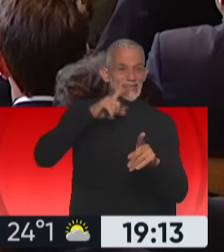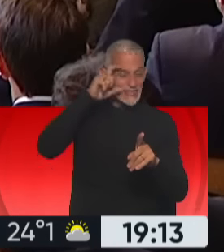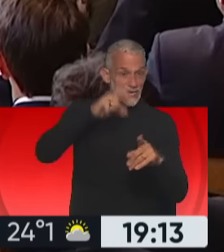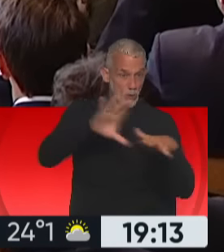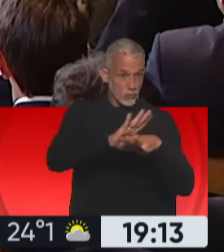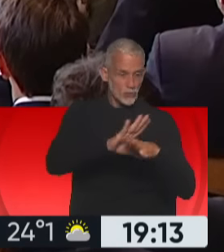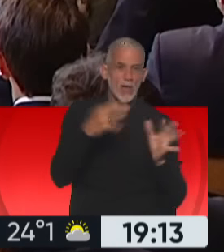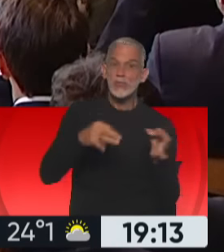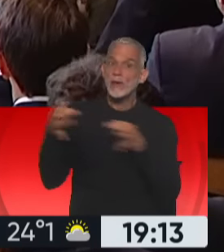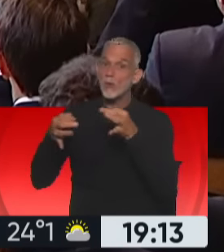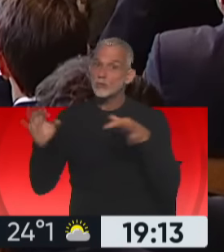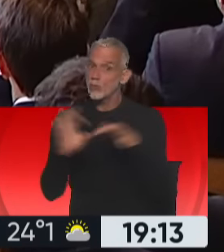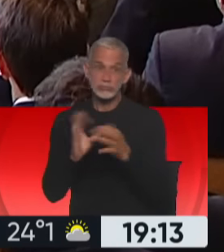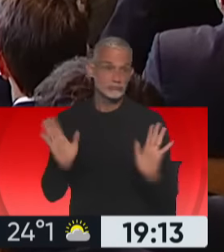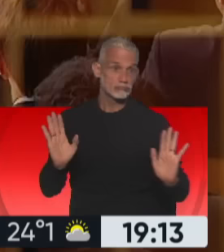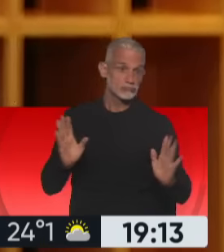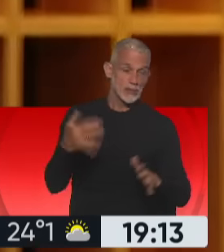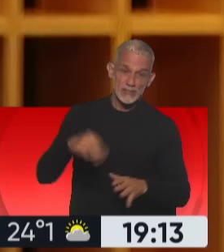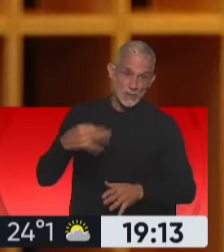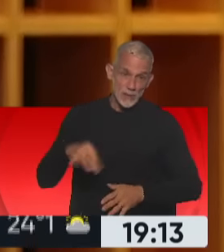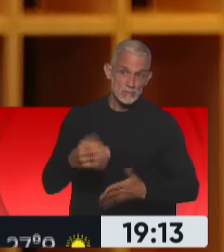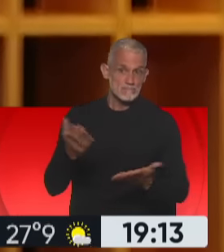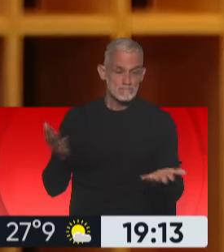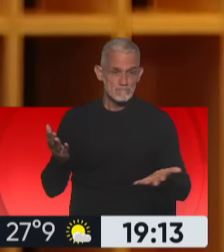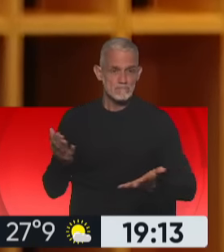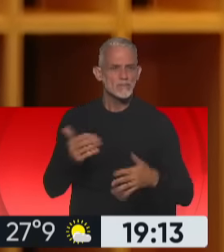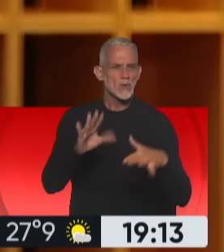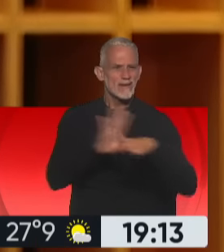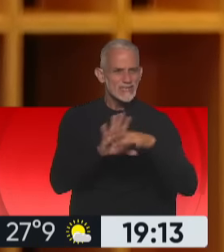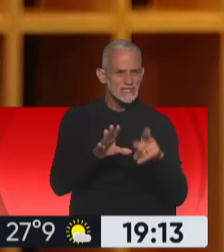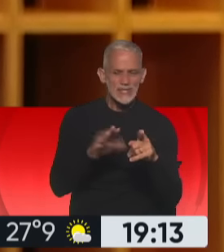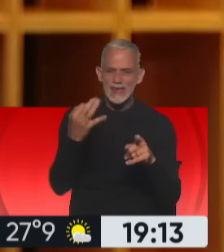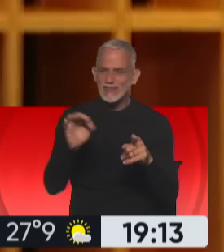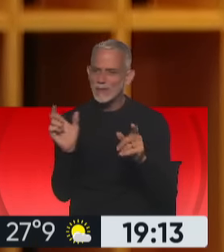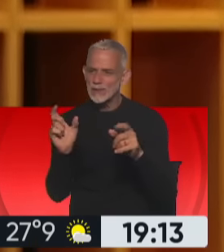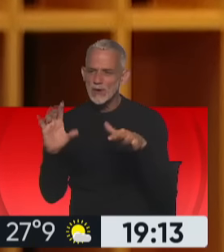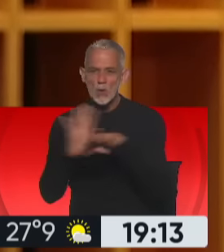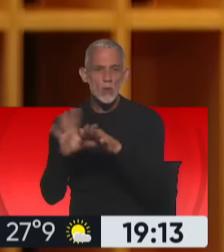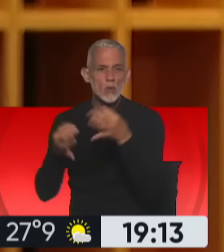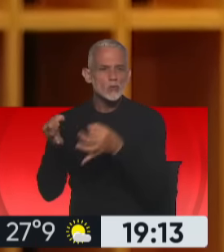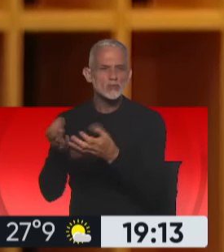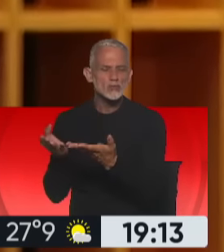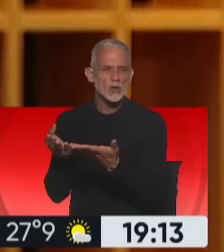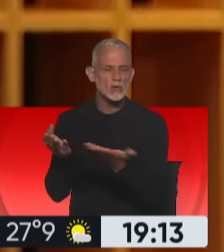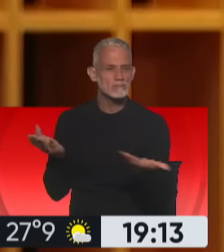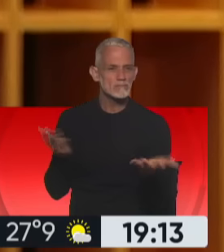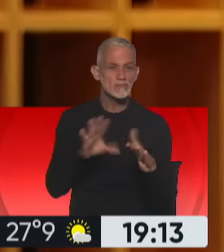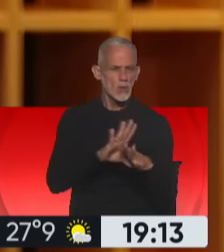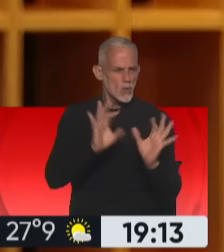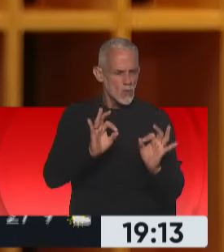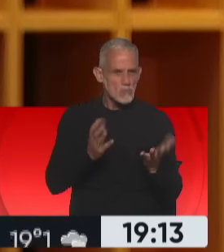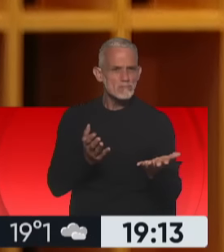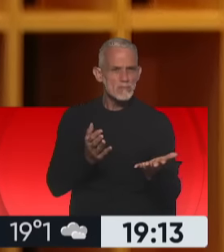necesariamente tiene que ser justo, es decir, lo eficiente tiene que ser justo. Es decir, ustedes no